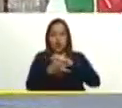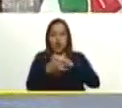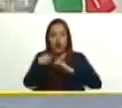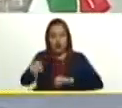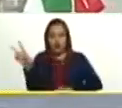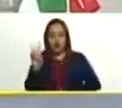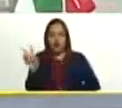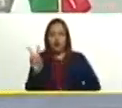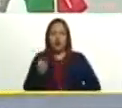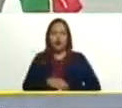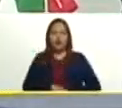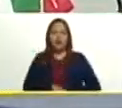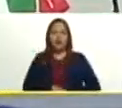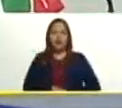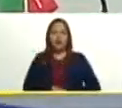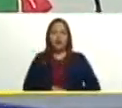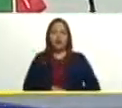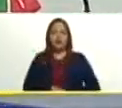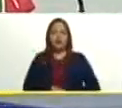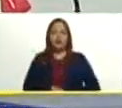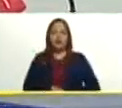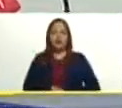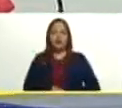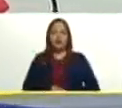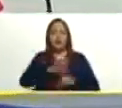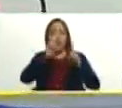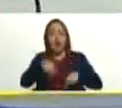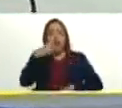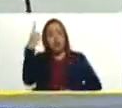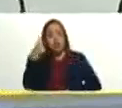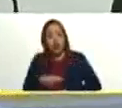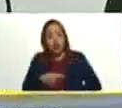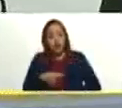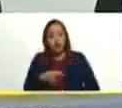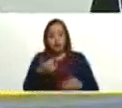And we have to conclude, y debemos ahora